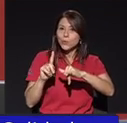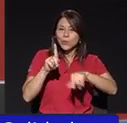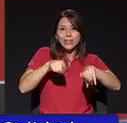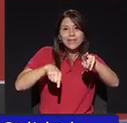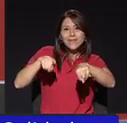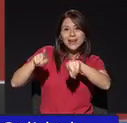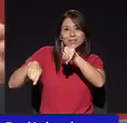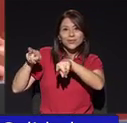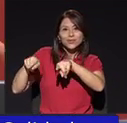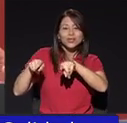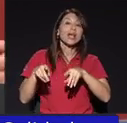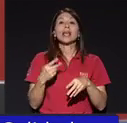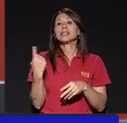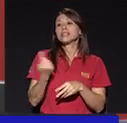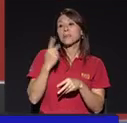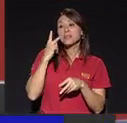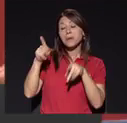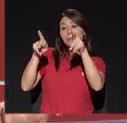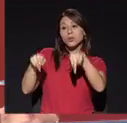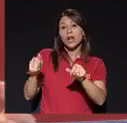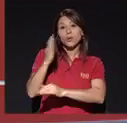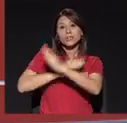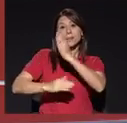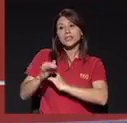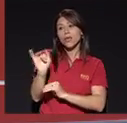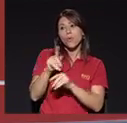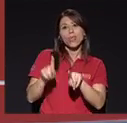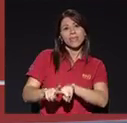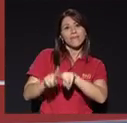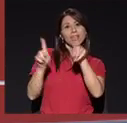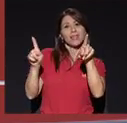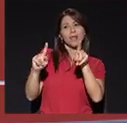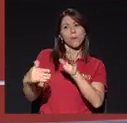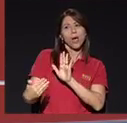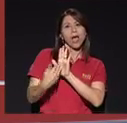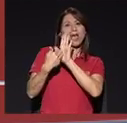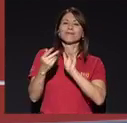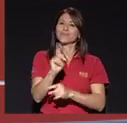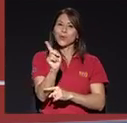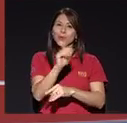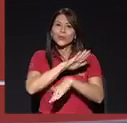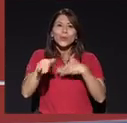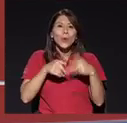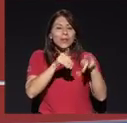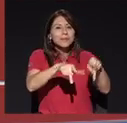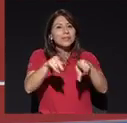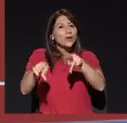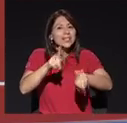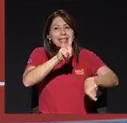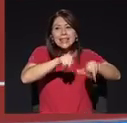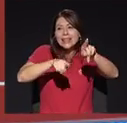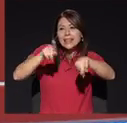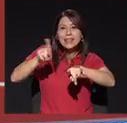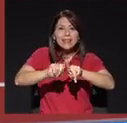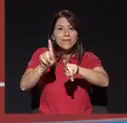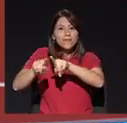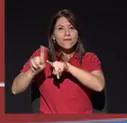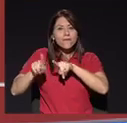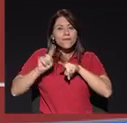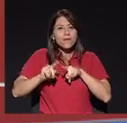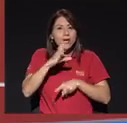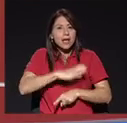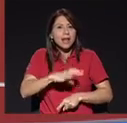como una diferencia y muchas veces como una amenaza. No, todos somos diferentes, todos tenemos una diversidad particular que